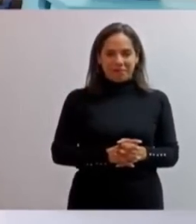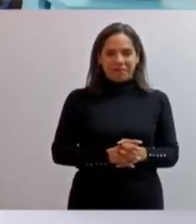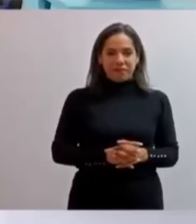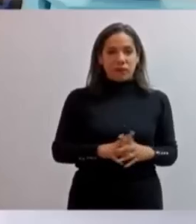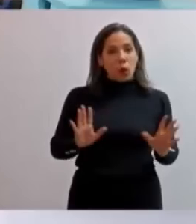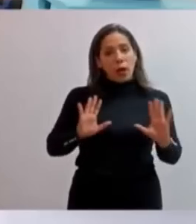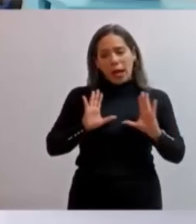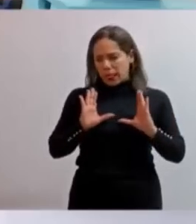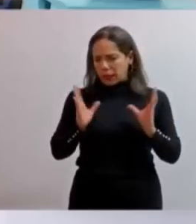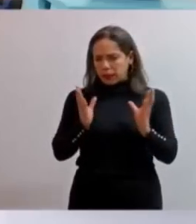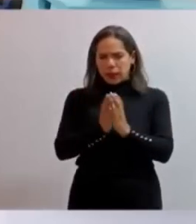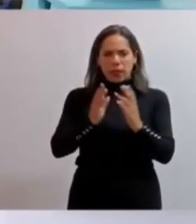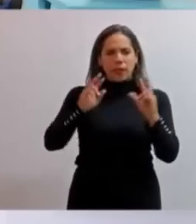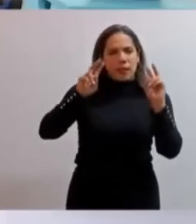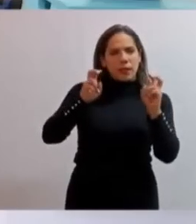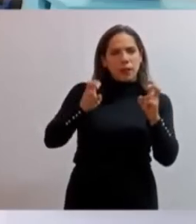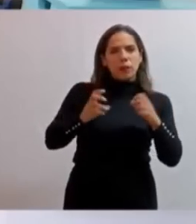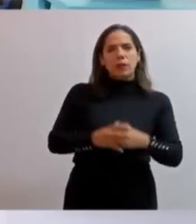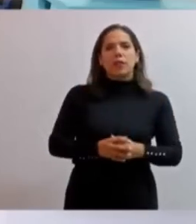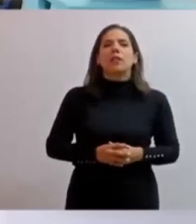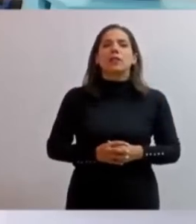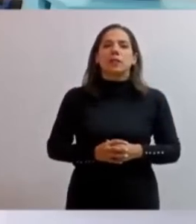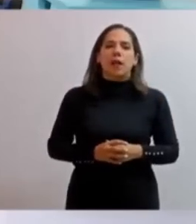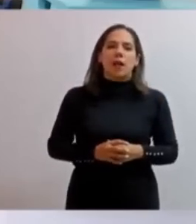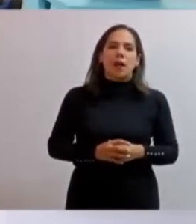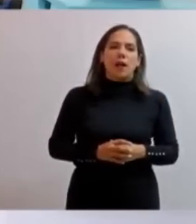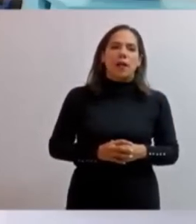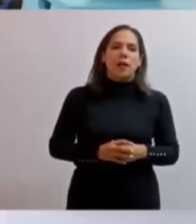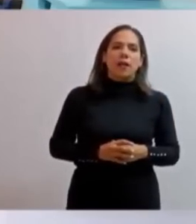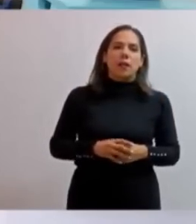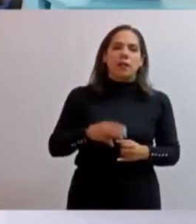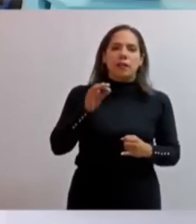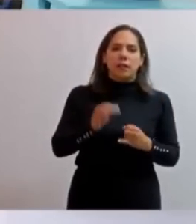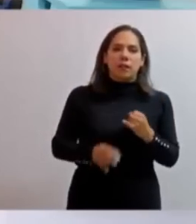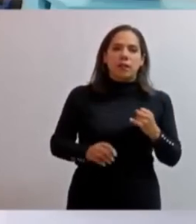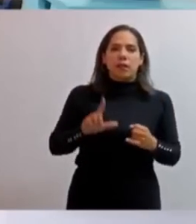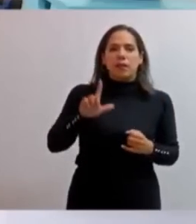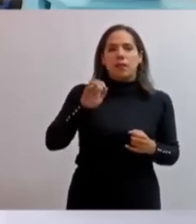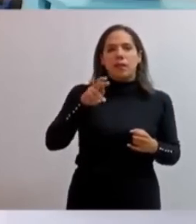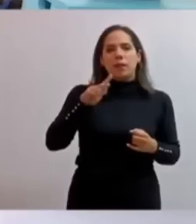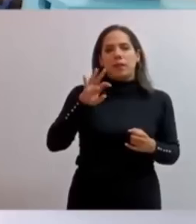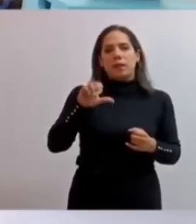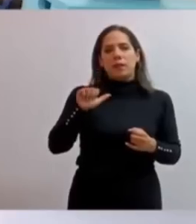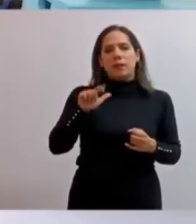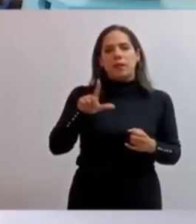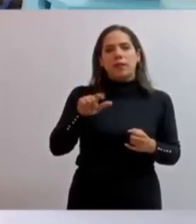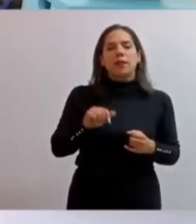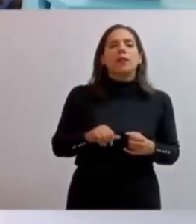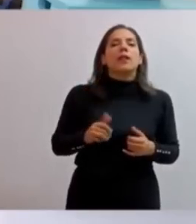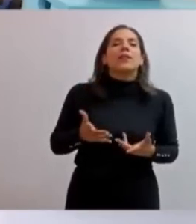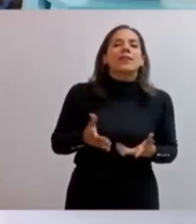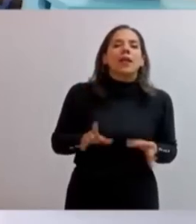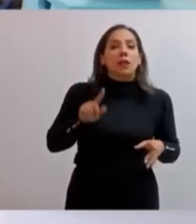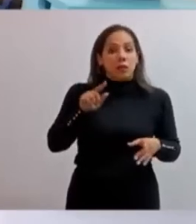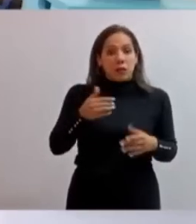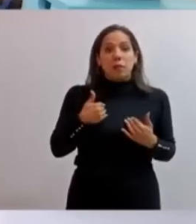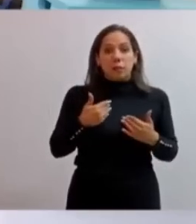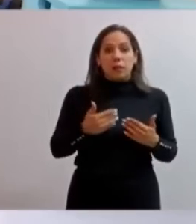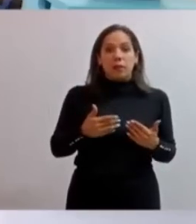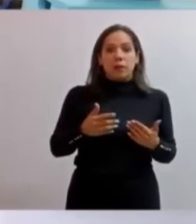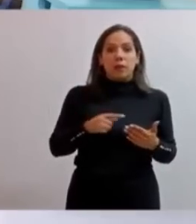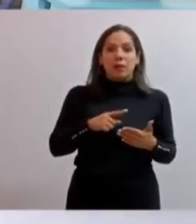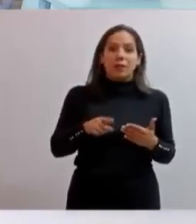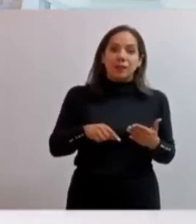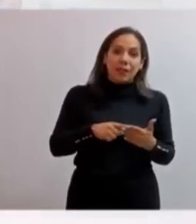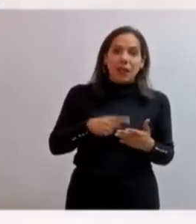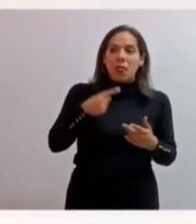Ya para ir cerrando, doctor, el comentario de la maestra Leticia Torres. Considero que en todo espacio la mejor estrategia